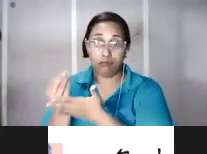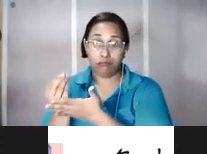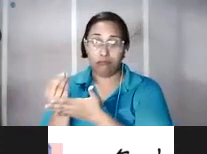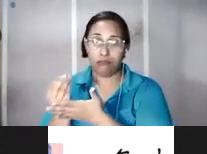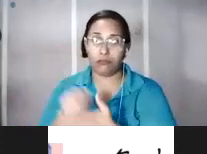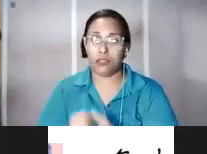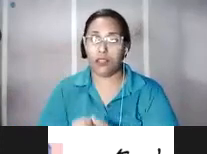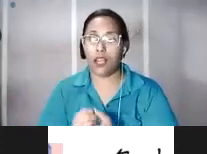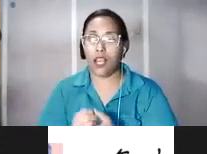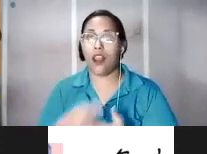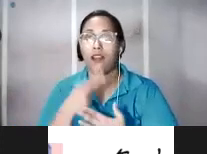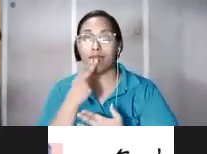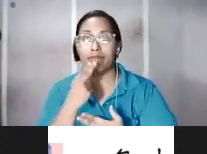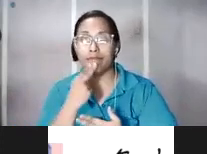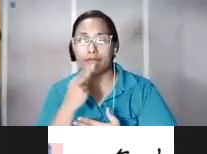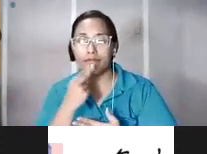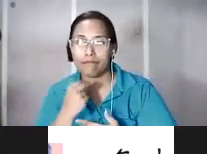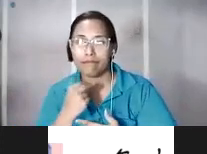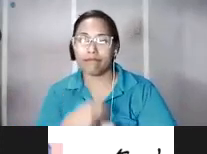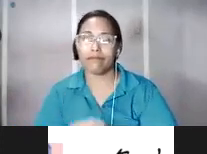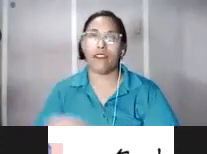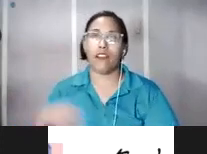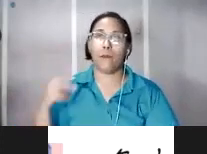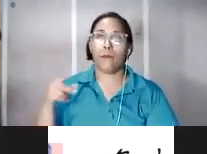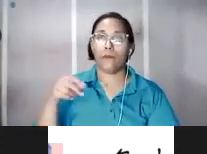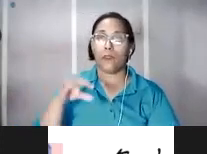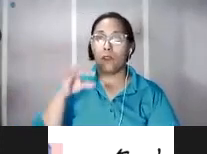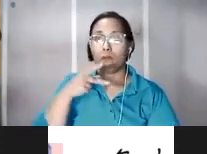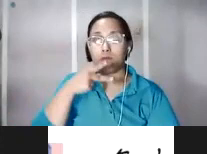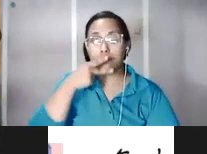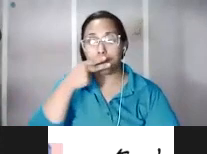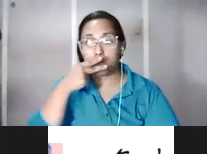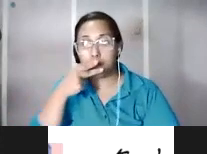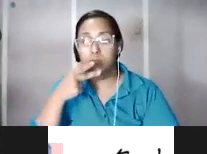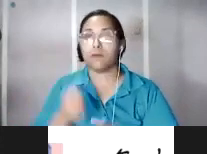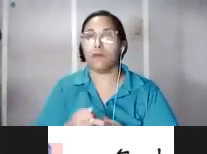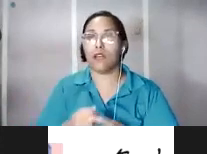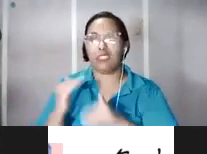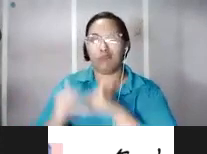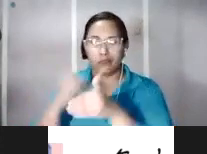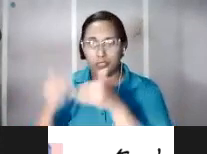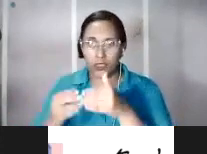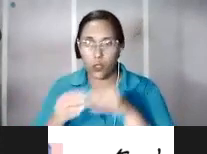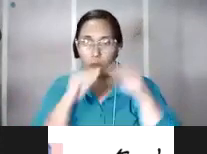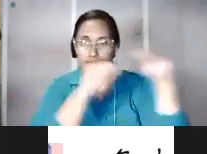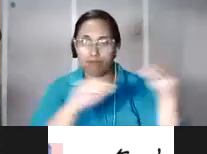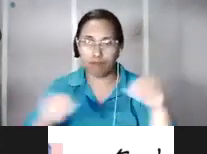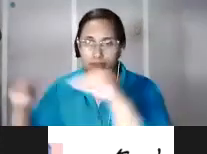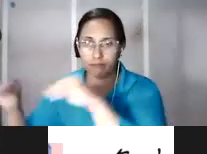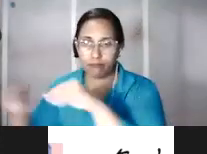de la azúcar y el tabaco en la isla, se produjo un enorme movimiento de